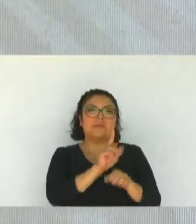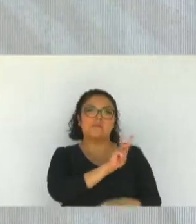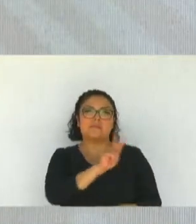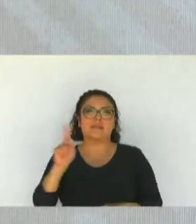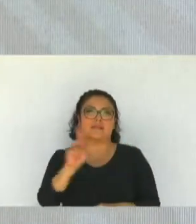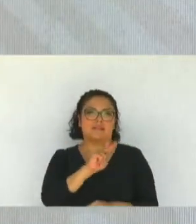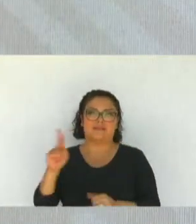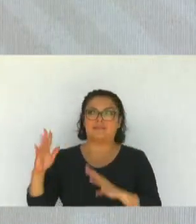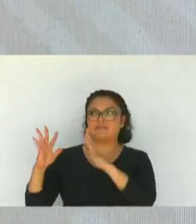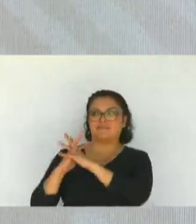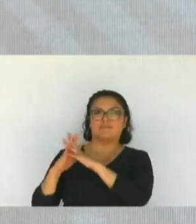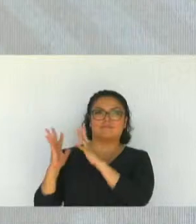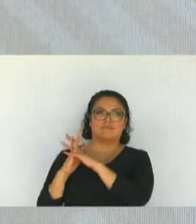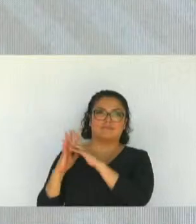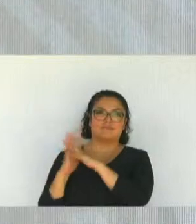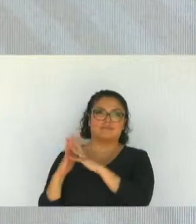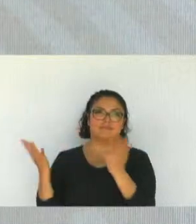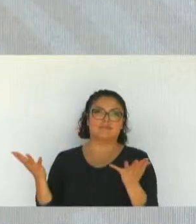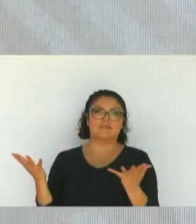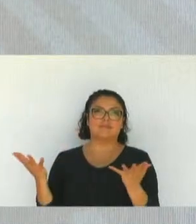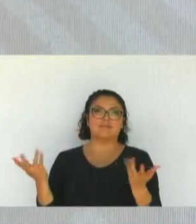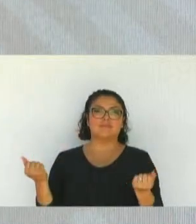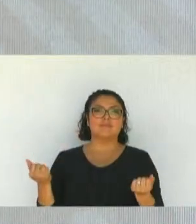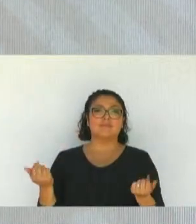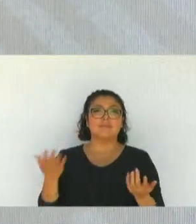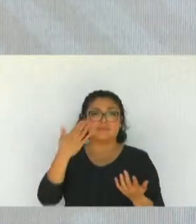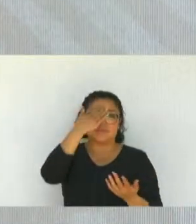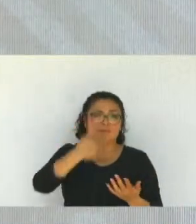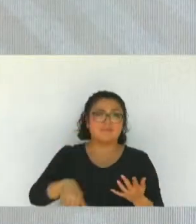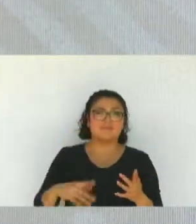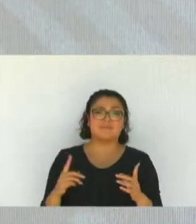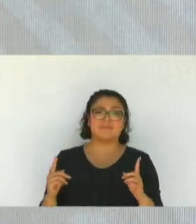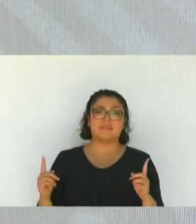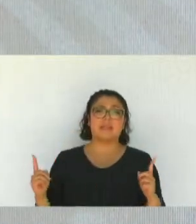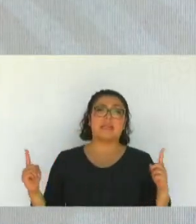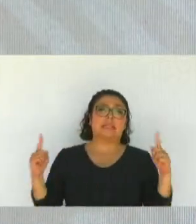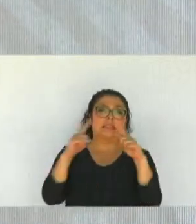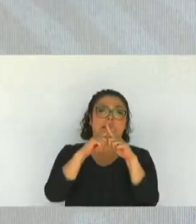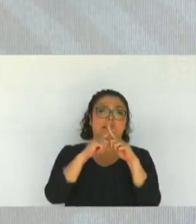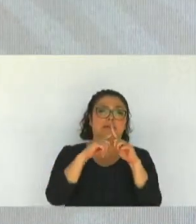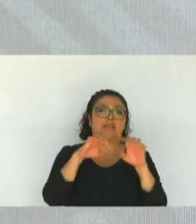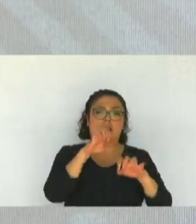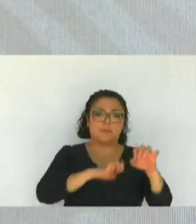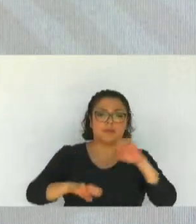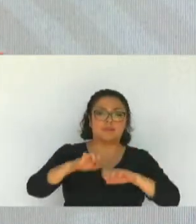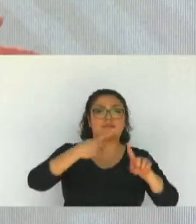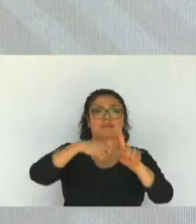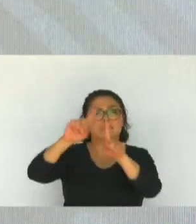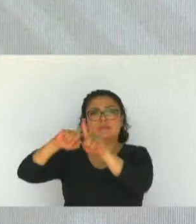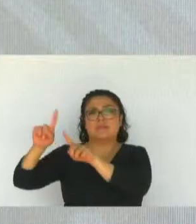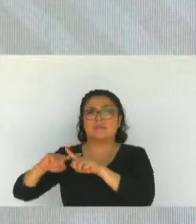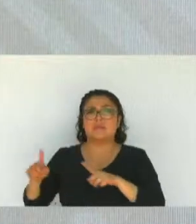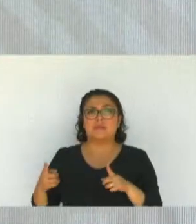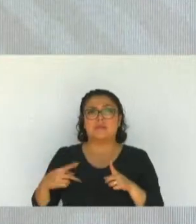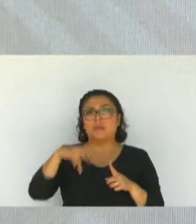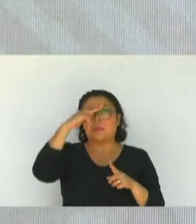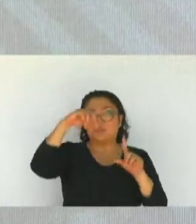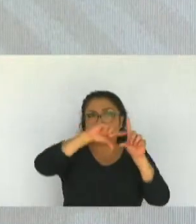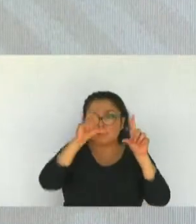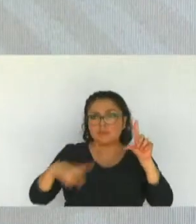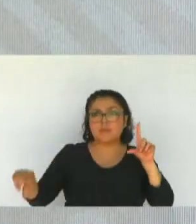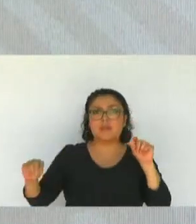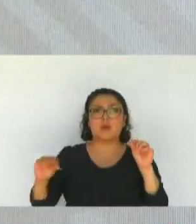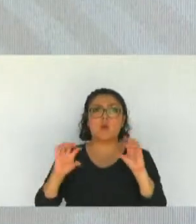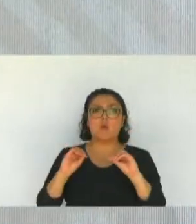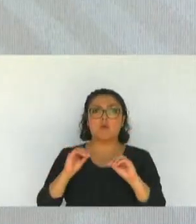para todas, y particularmente para las instituciones del sector salud, lo mismo del gobierno federal que del gobierno, los